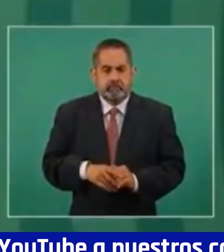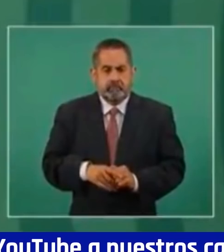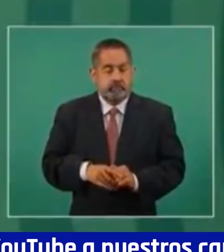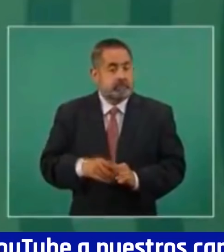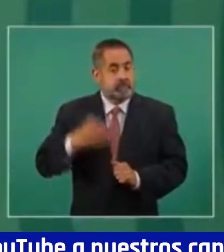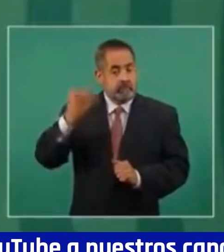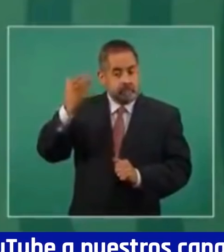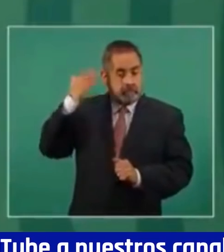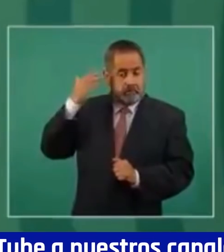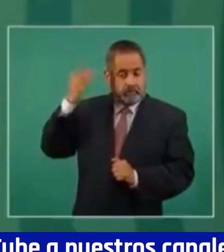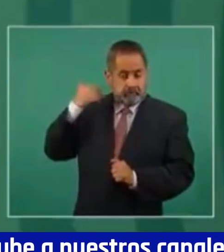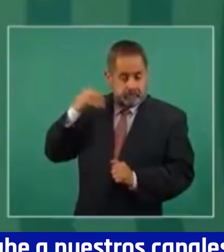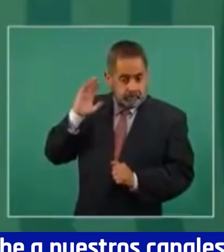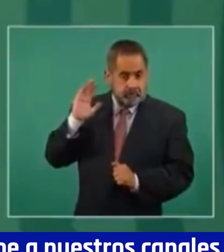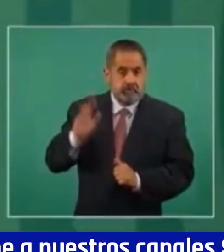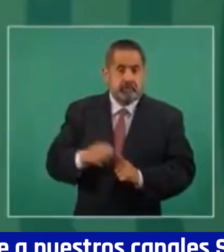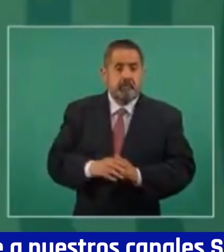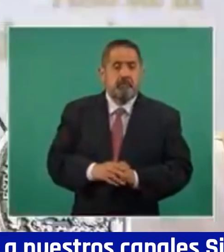Antes